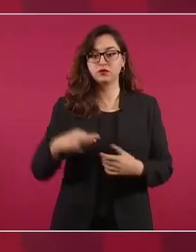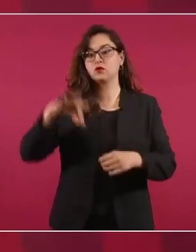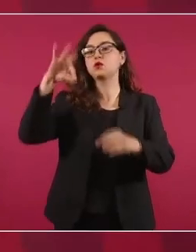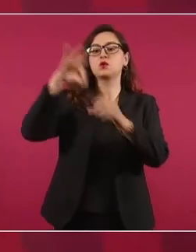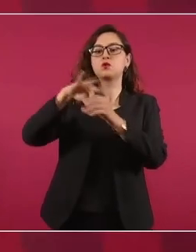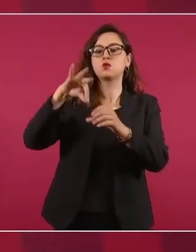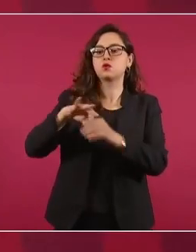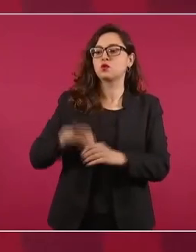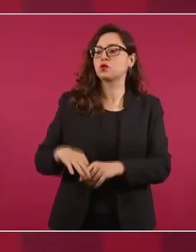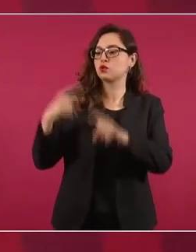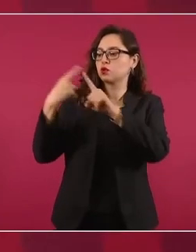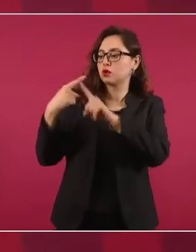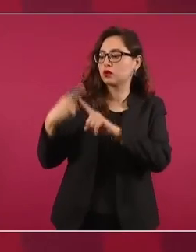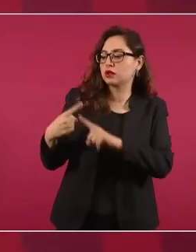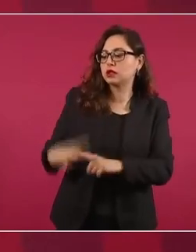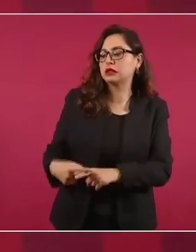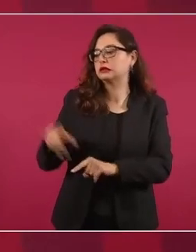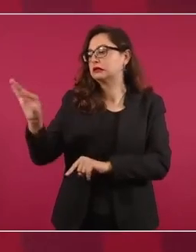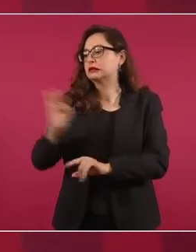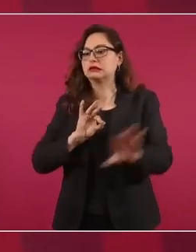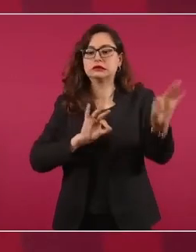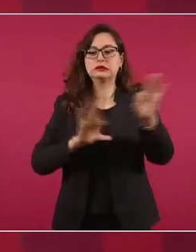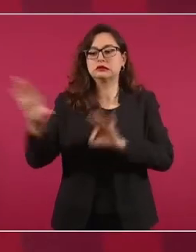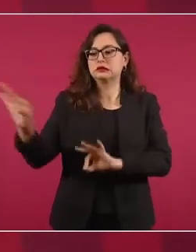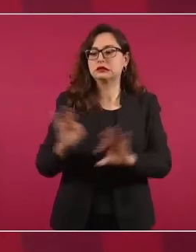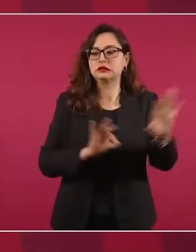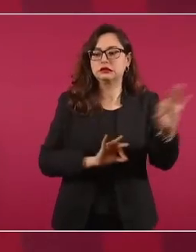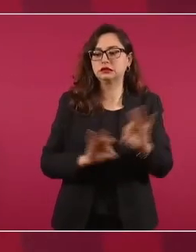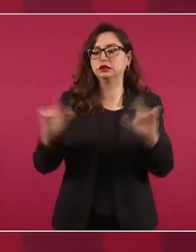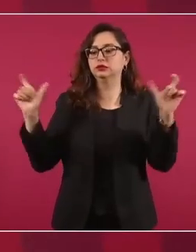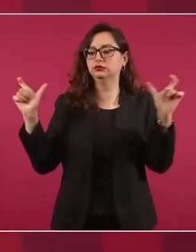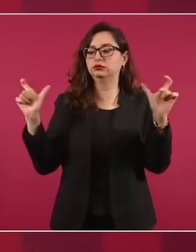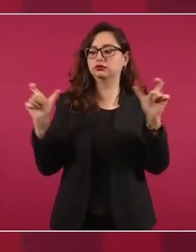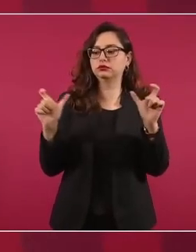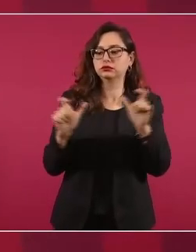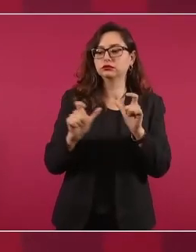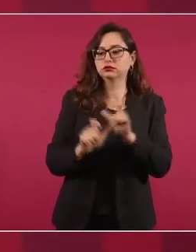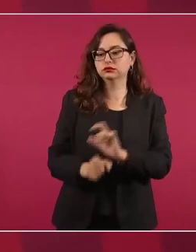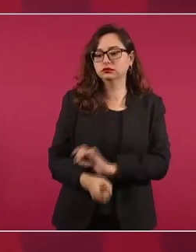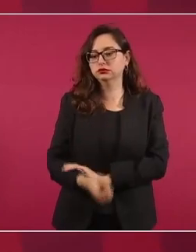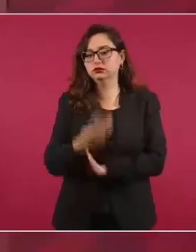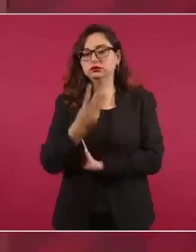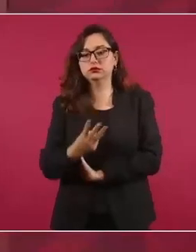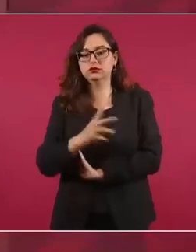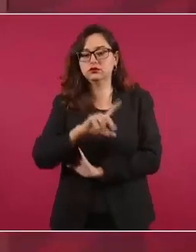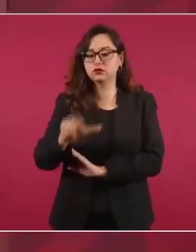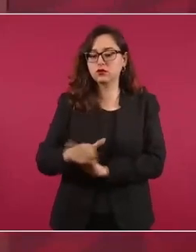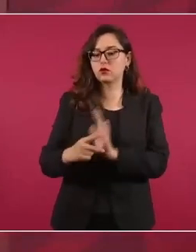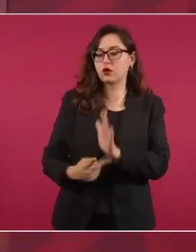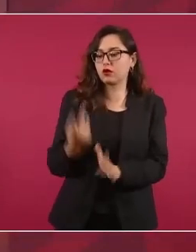posicionados hasta que queden tres y ahí deciden.